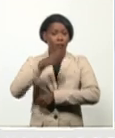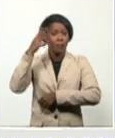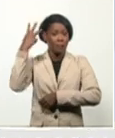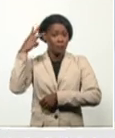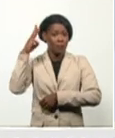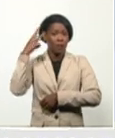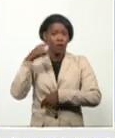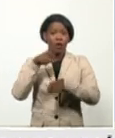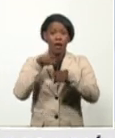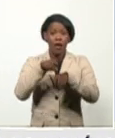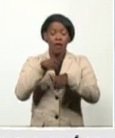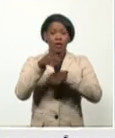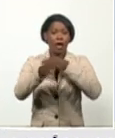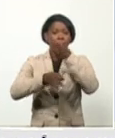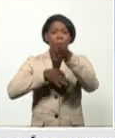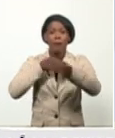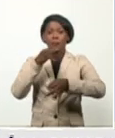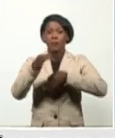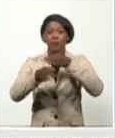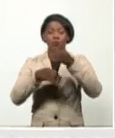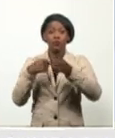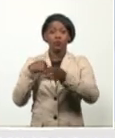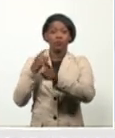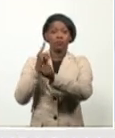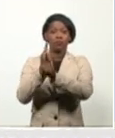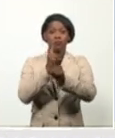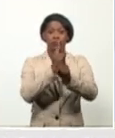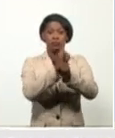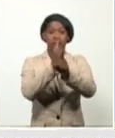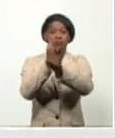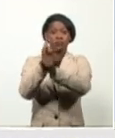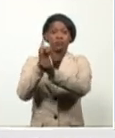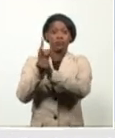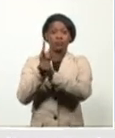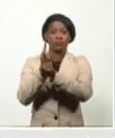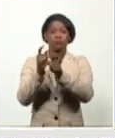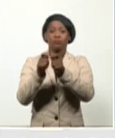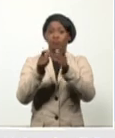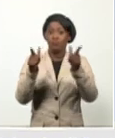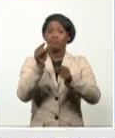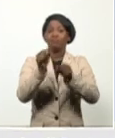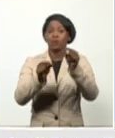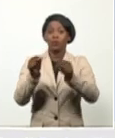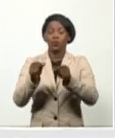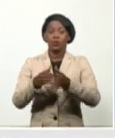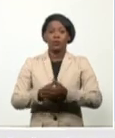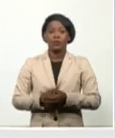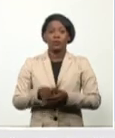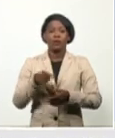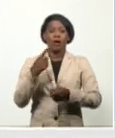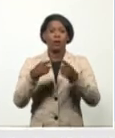la población los ve, la población decía, bueno, y si esa enfermera venía en un avión, del avión se